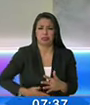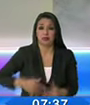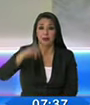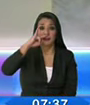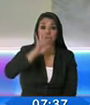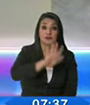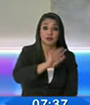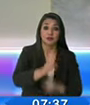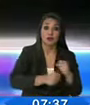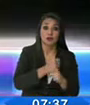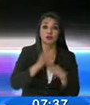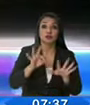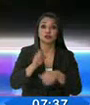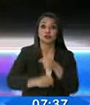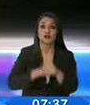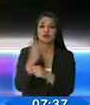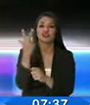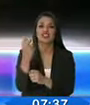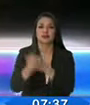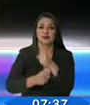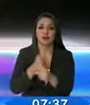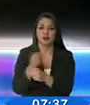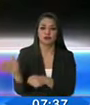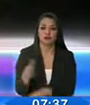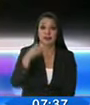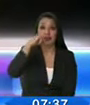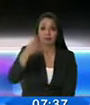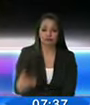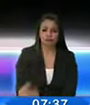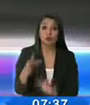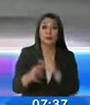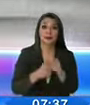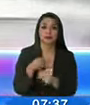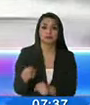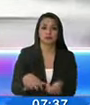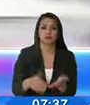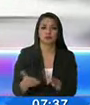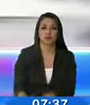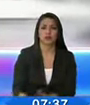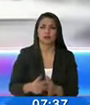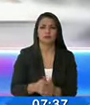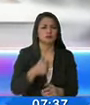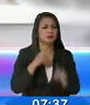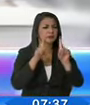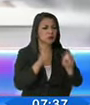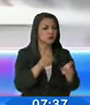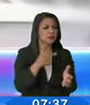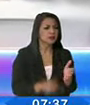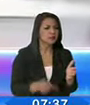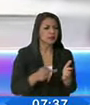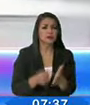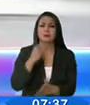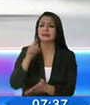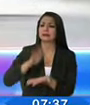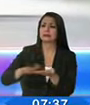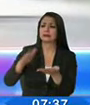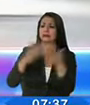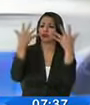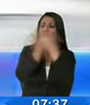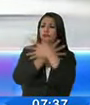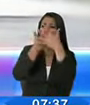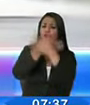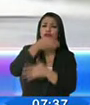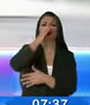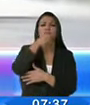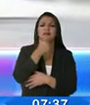13 años de edad y el fallecimiento del pequeño de 9 años. Y yo le pregunté qué había pasado, ella me dijo que había una confusión, que le habían dado un remedio a los